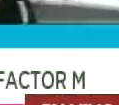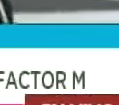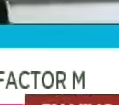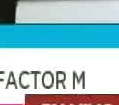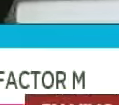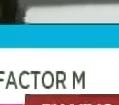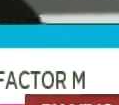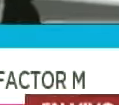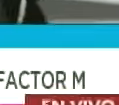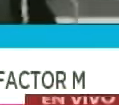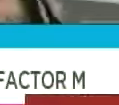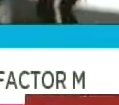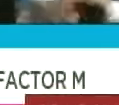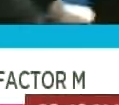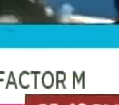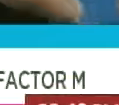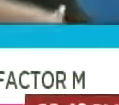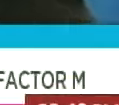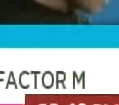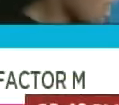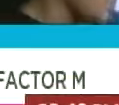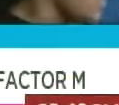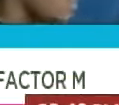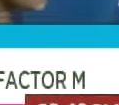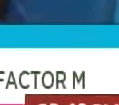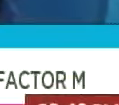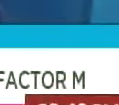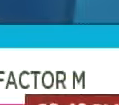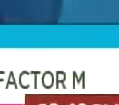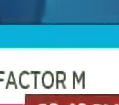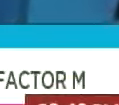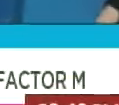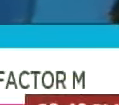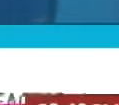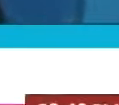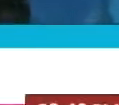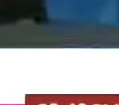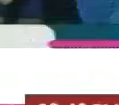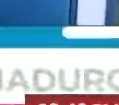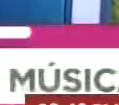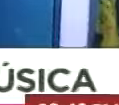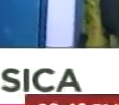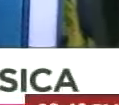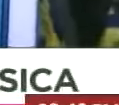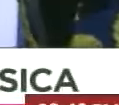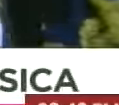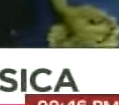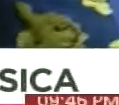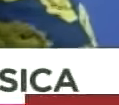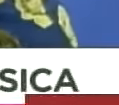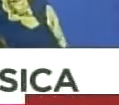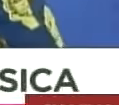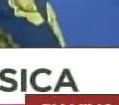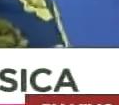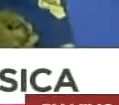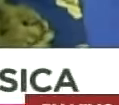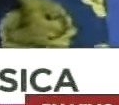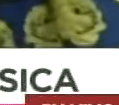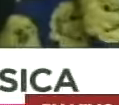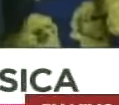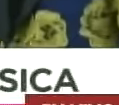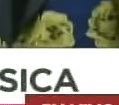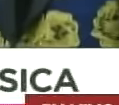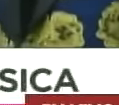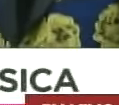Son tus recuerdos en mi piel que me hacen volver. Mi Venezuela, tienes la playa y